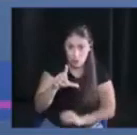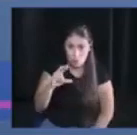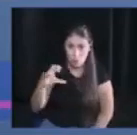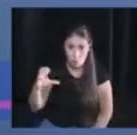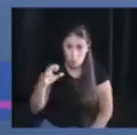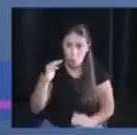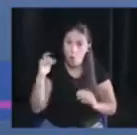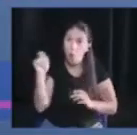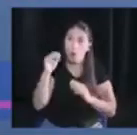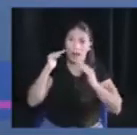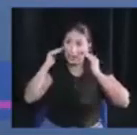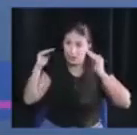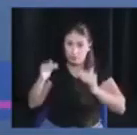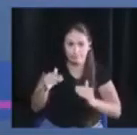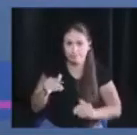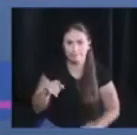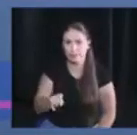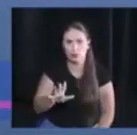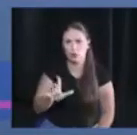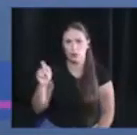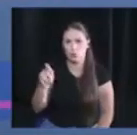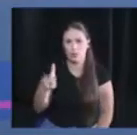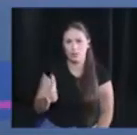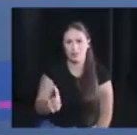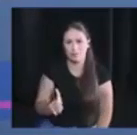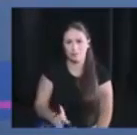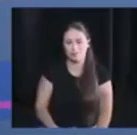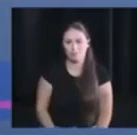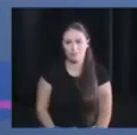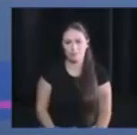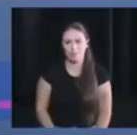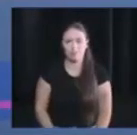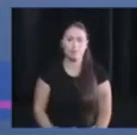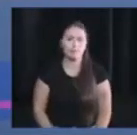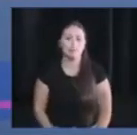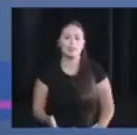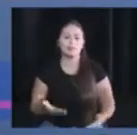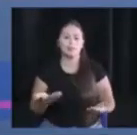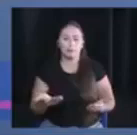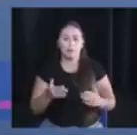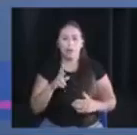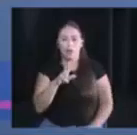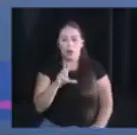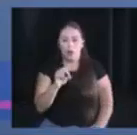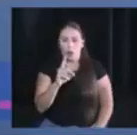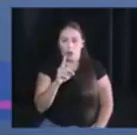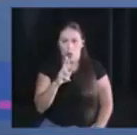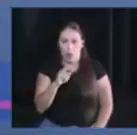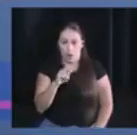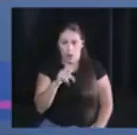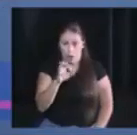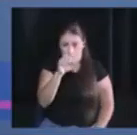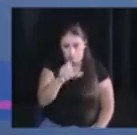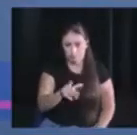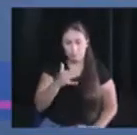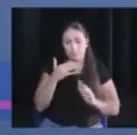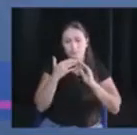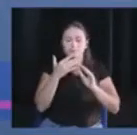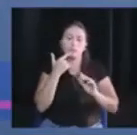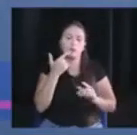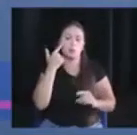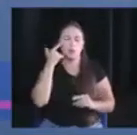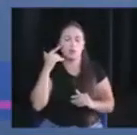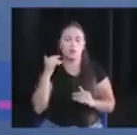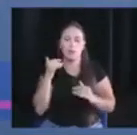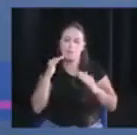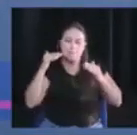urgente consideración? No, no lo es. Rodrigo, ¿cómo ves, ahora sí, siendo todavía